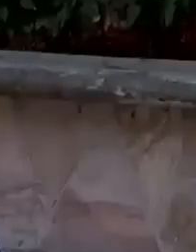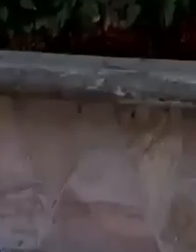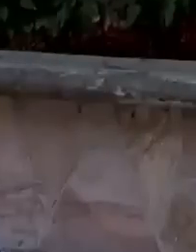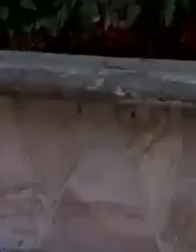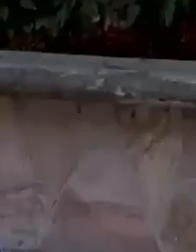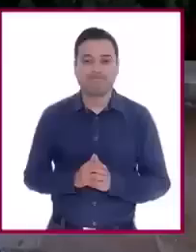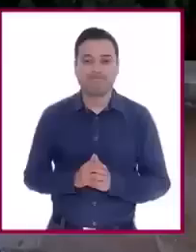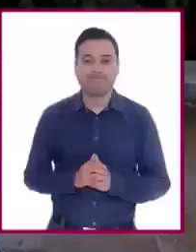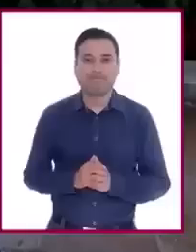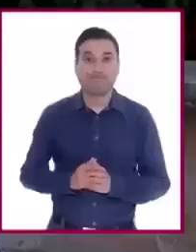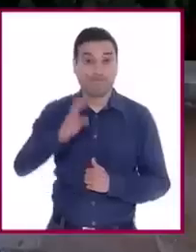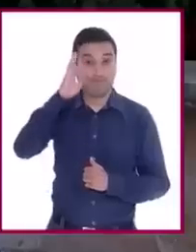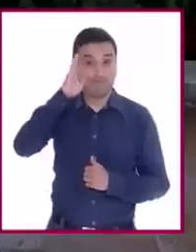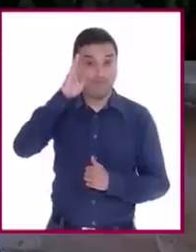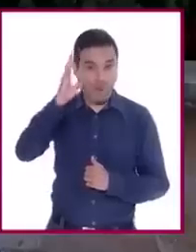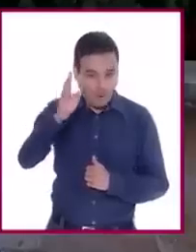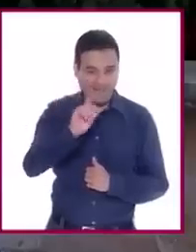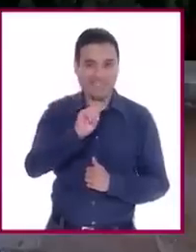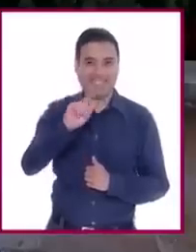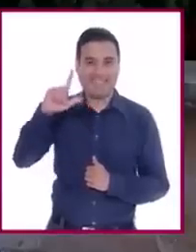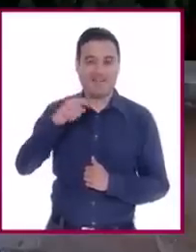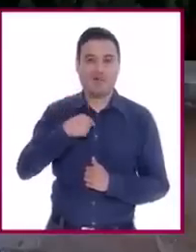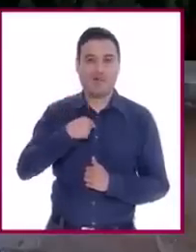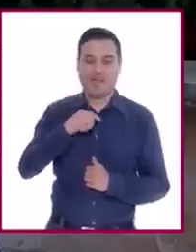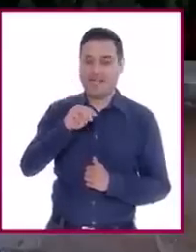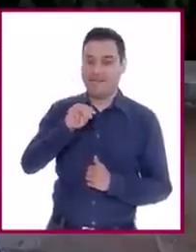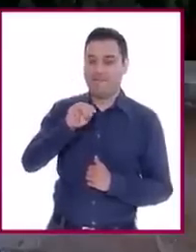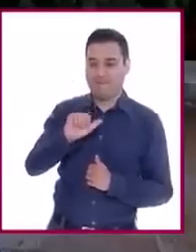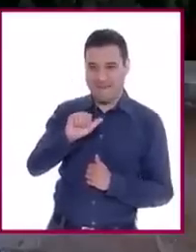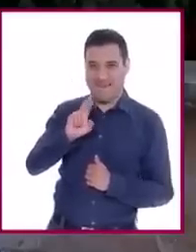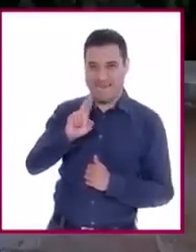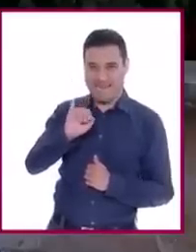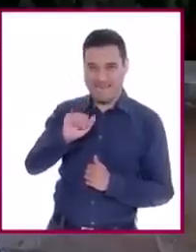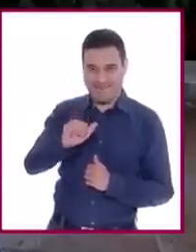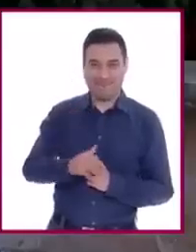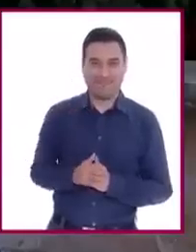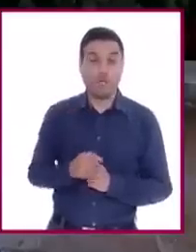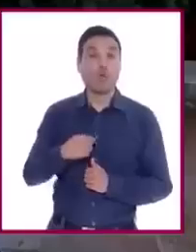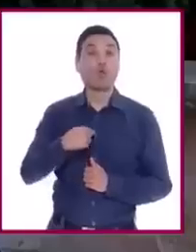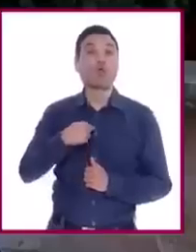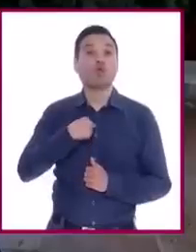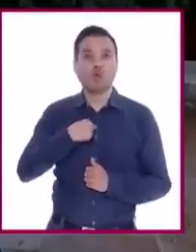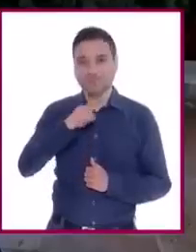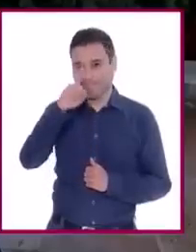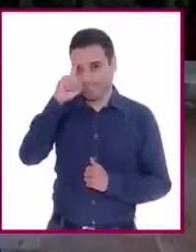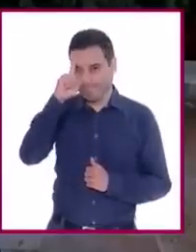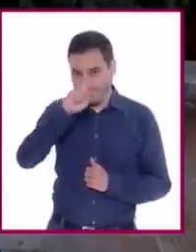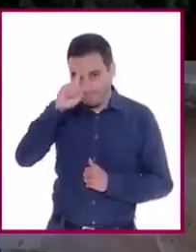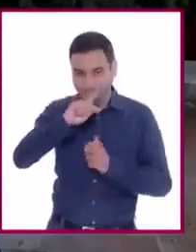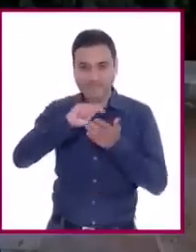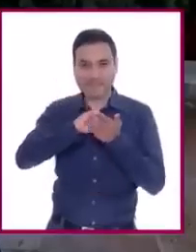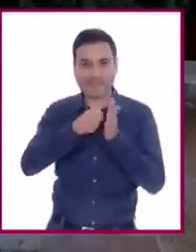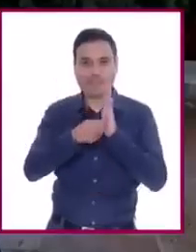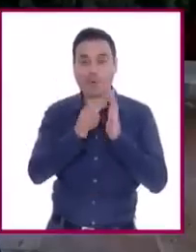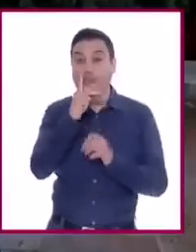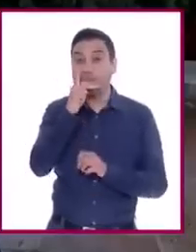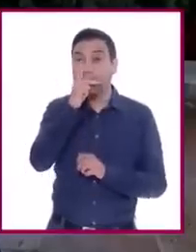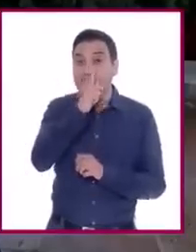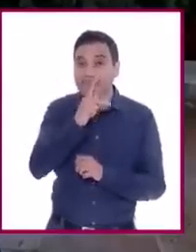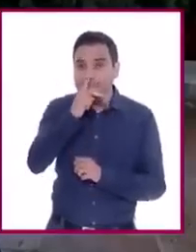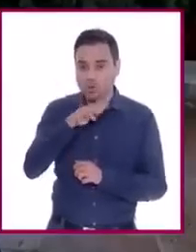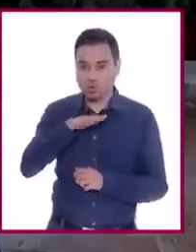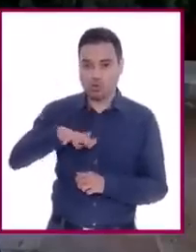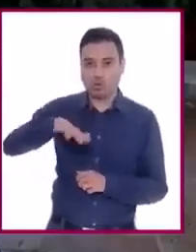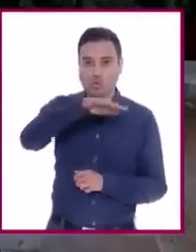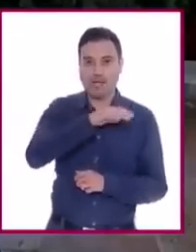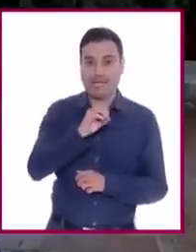Hola qué tal soy María de los Ángeles Hernández Hernández asesor técnico pedagógico de la zona 062